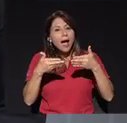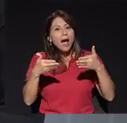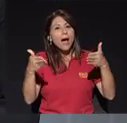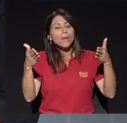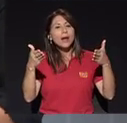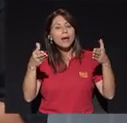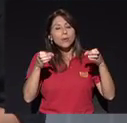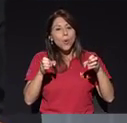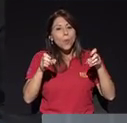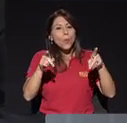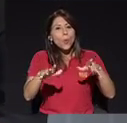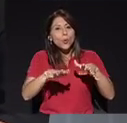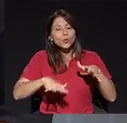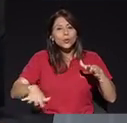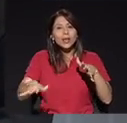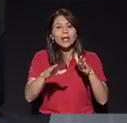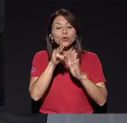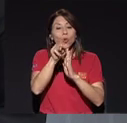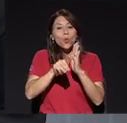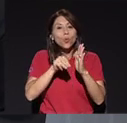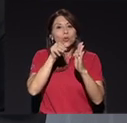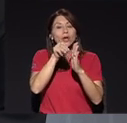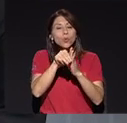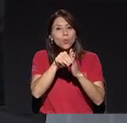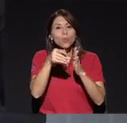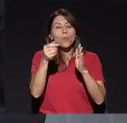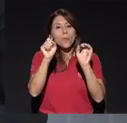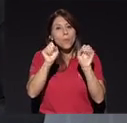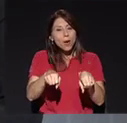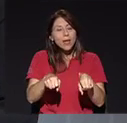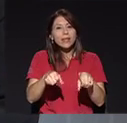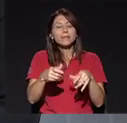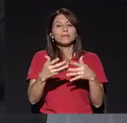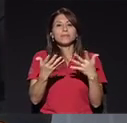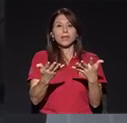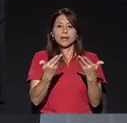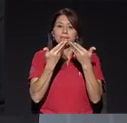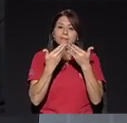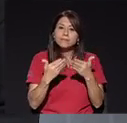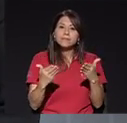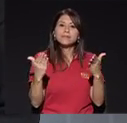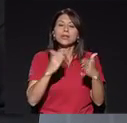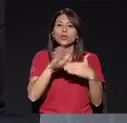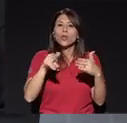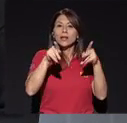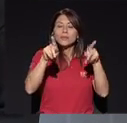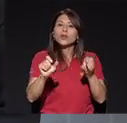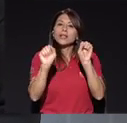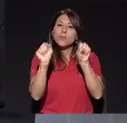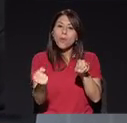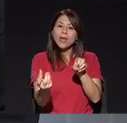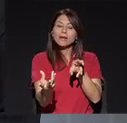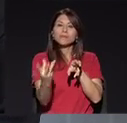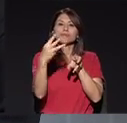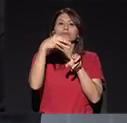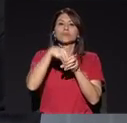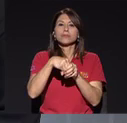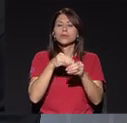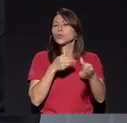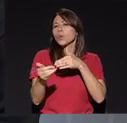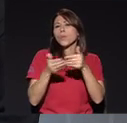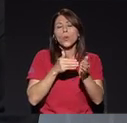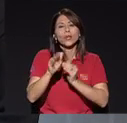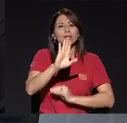El espacio, el currículum se abra de forma que puedan entrar absolutamente todas las personas independientemente